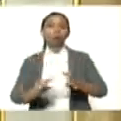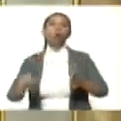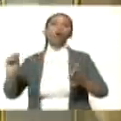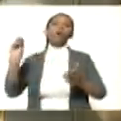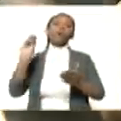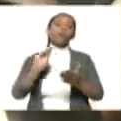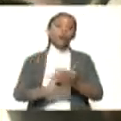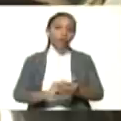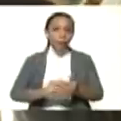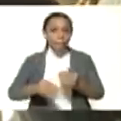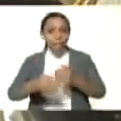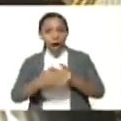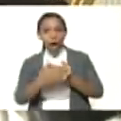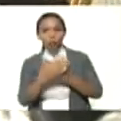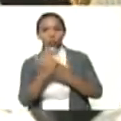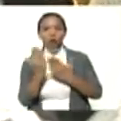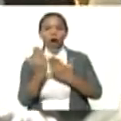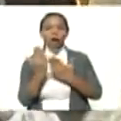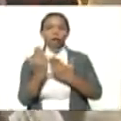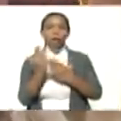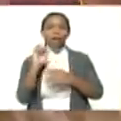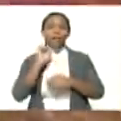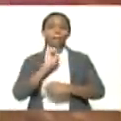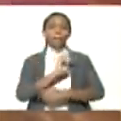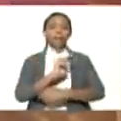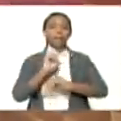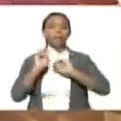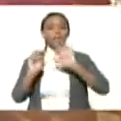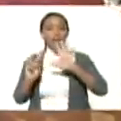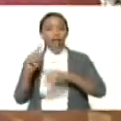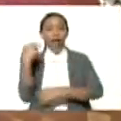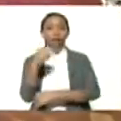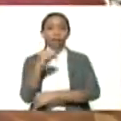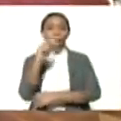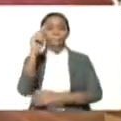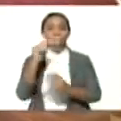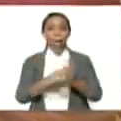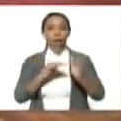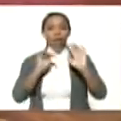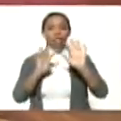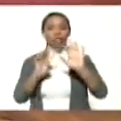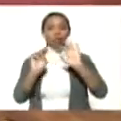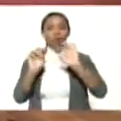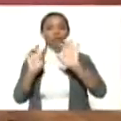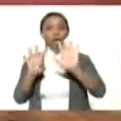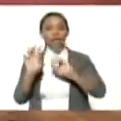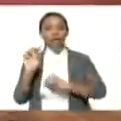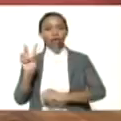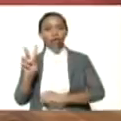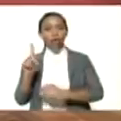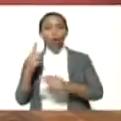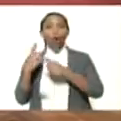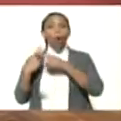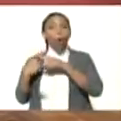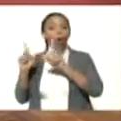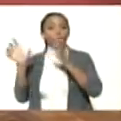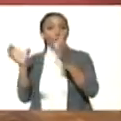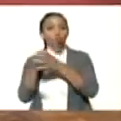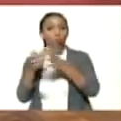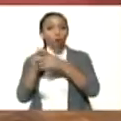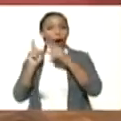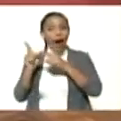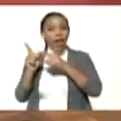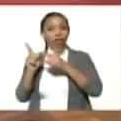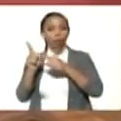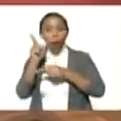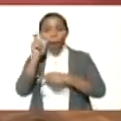madrugada, la madrugada del 27 de noviembre de 1992, otro grupo, entre ellos